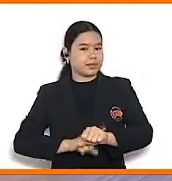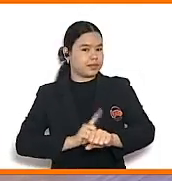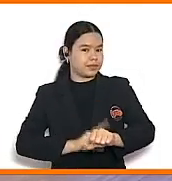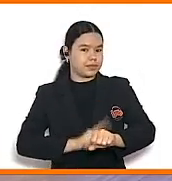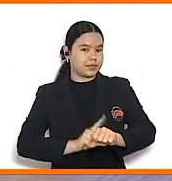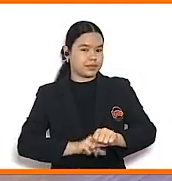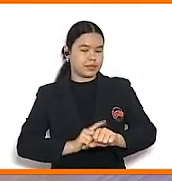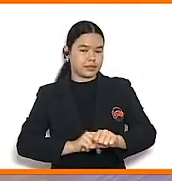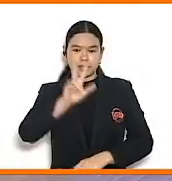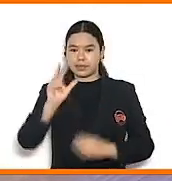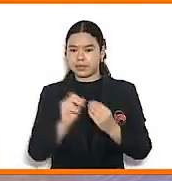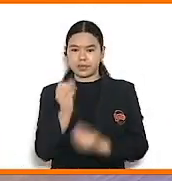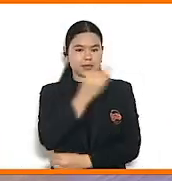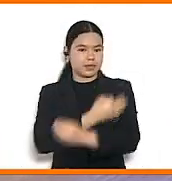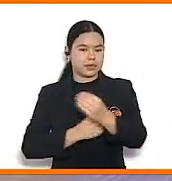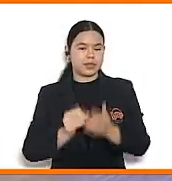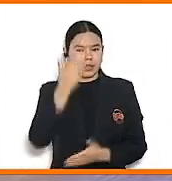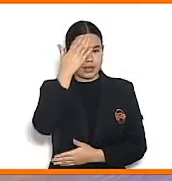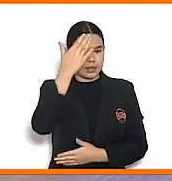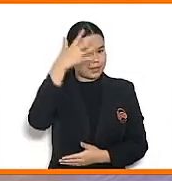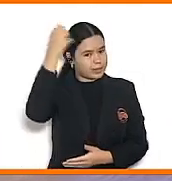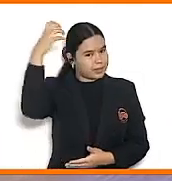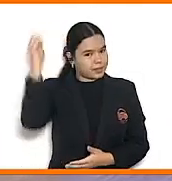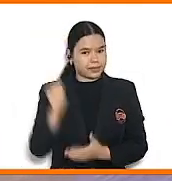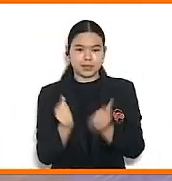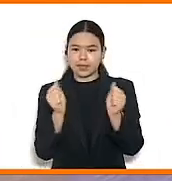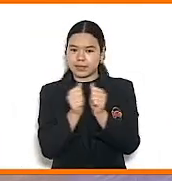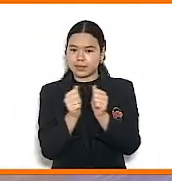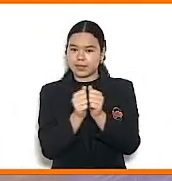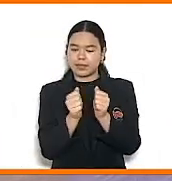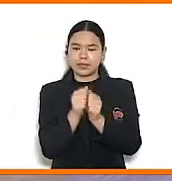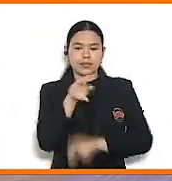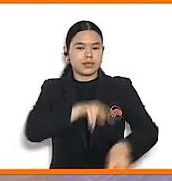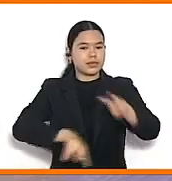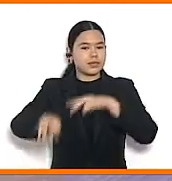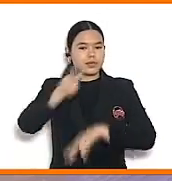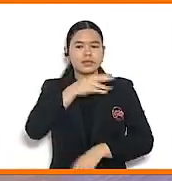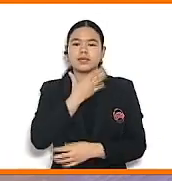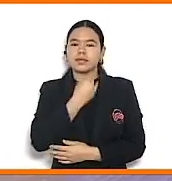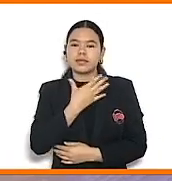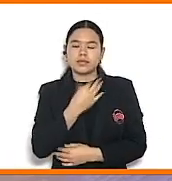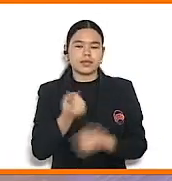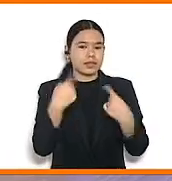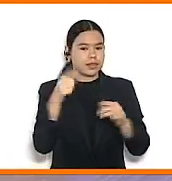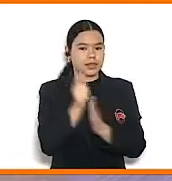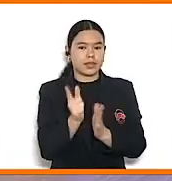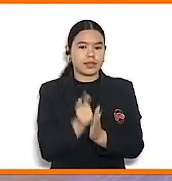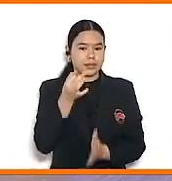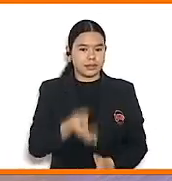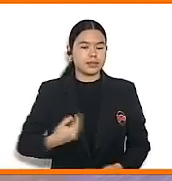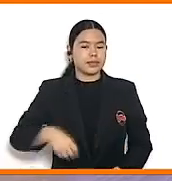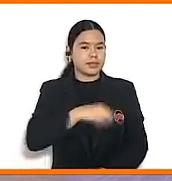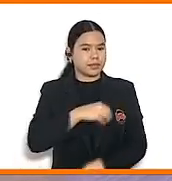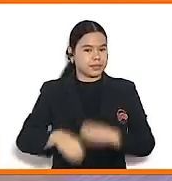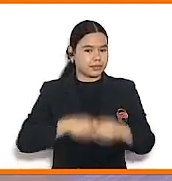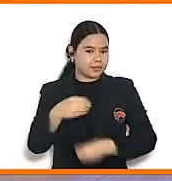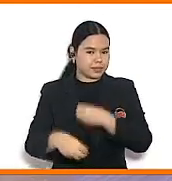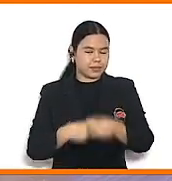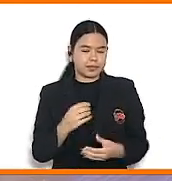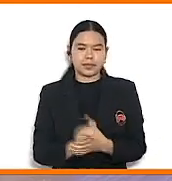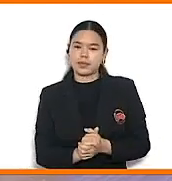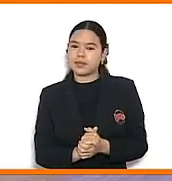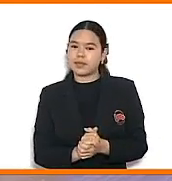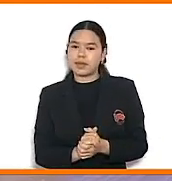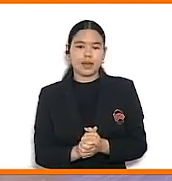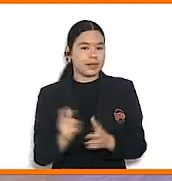marca las 3 en punto de la tarde, te saluda Charlene Walter en compañía de nuestro auditor y notario que están para certificar cada uno de nuestros